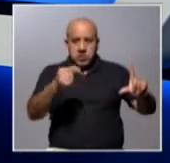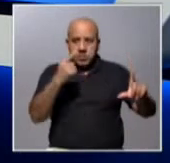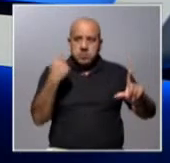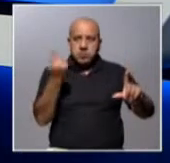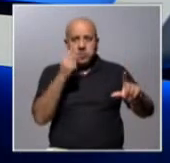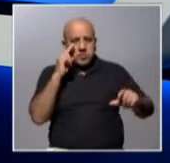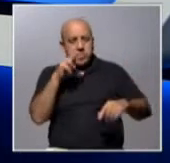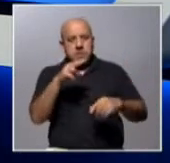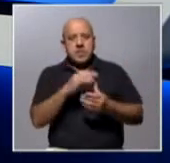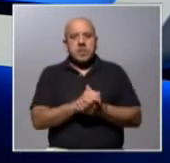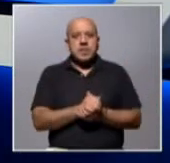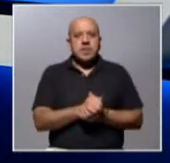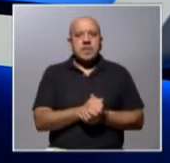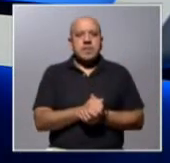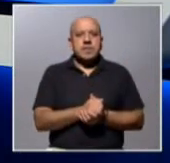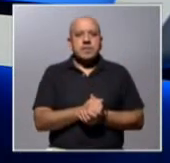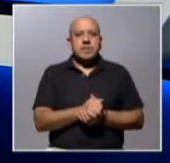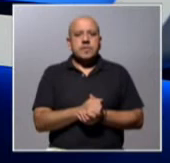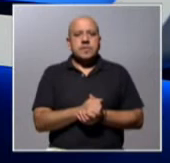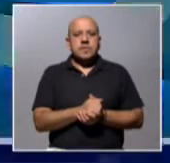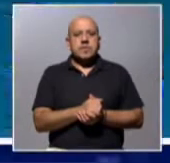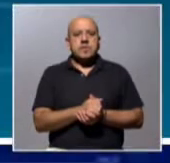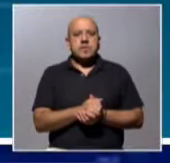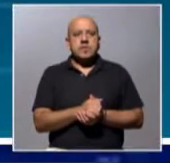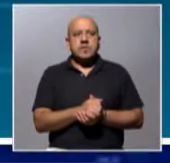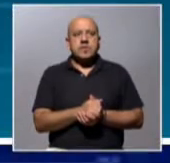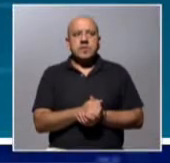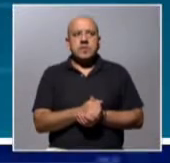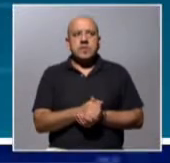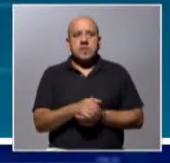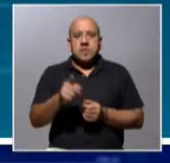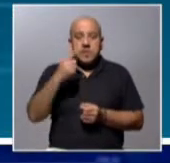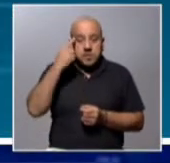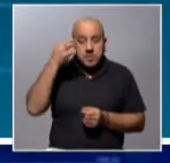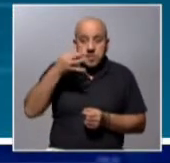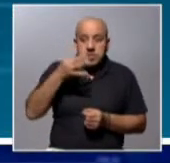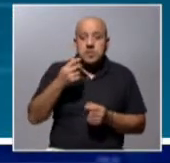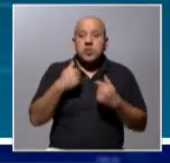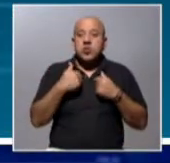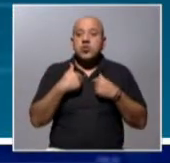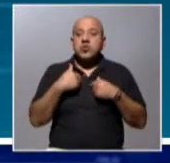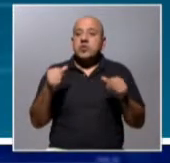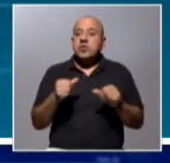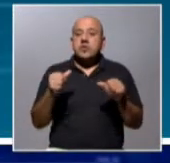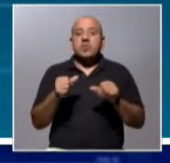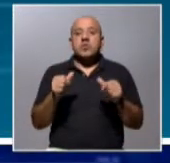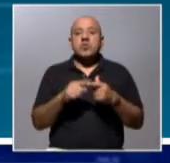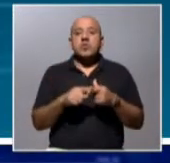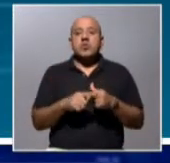portal, en realidad, sí, claro. Sí, en verdad, nosotros creamos como un portal nuevo que